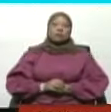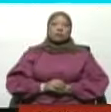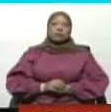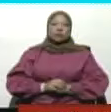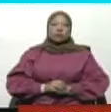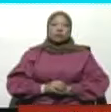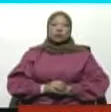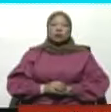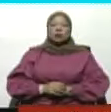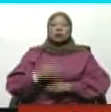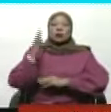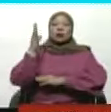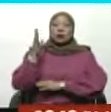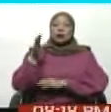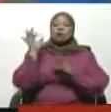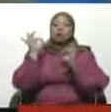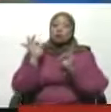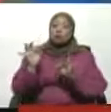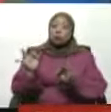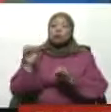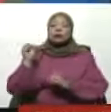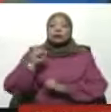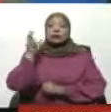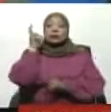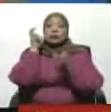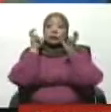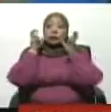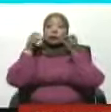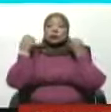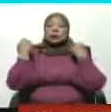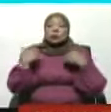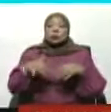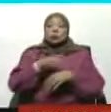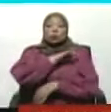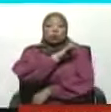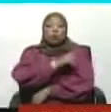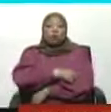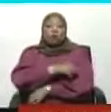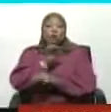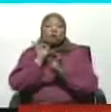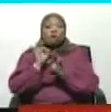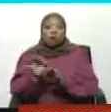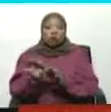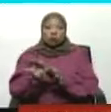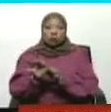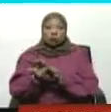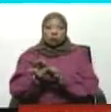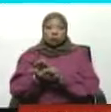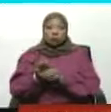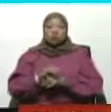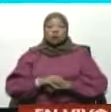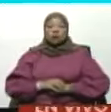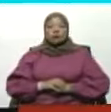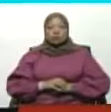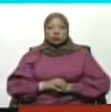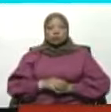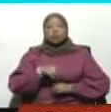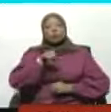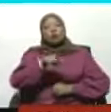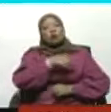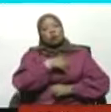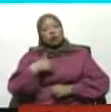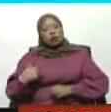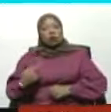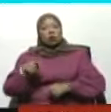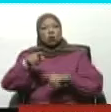El Lara suena duro. Suena duro, presidente. Bueno, entonces, yo quiero que tú seas el